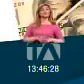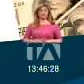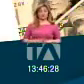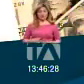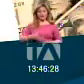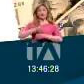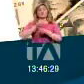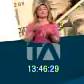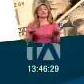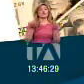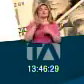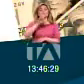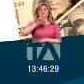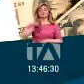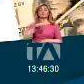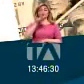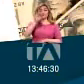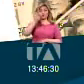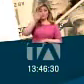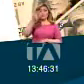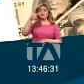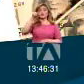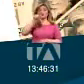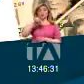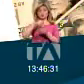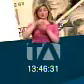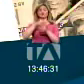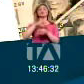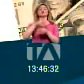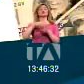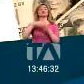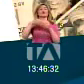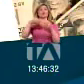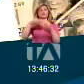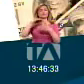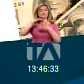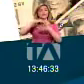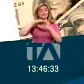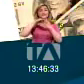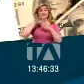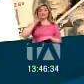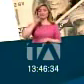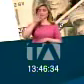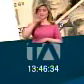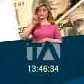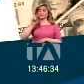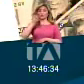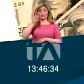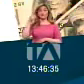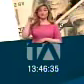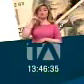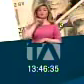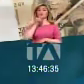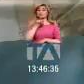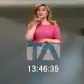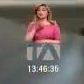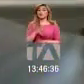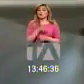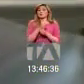así recuperar 3,9 millones de dólares. Lo pendiente, sin embargo, asciende a 85,4 millones de